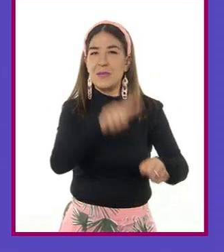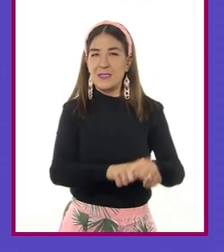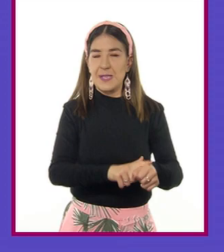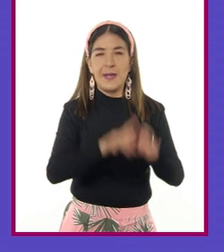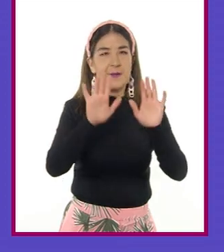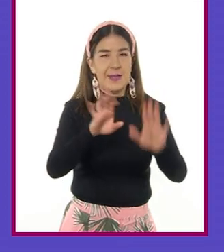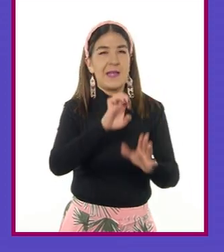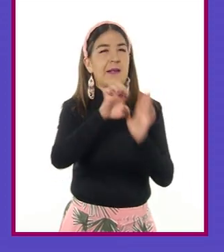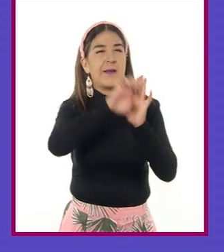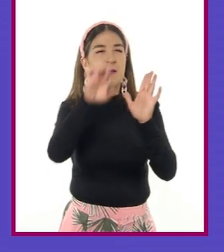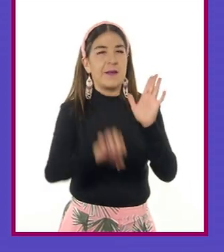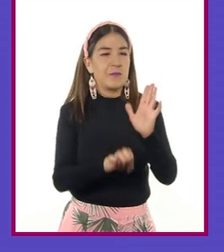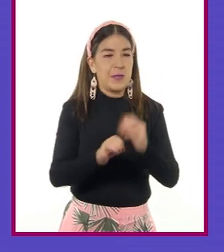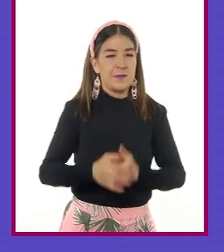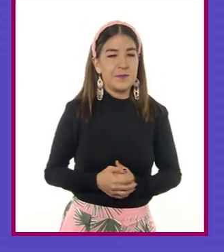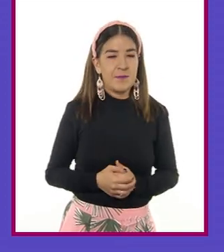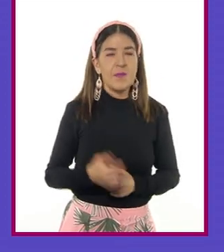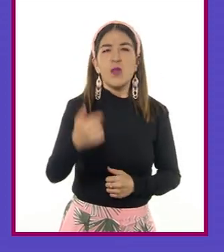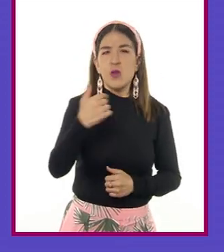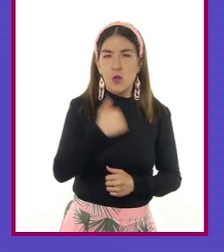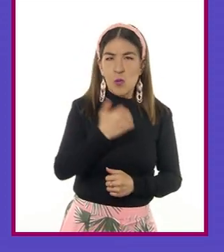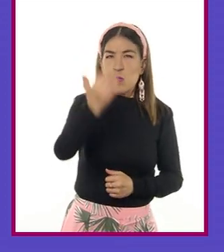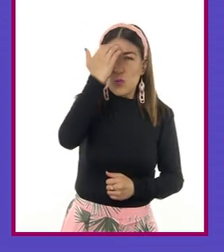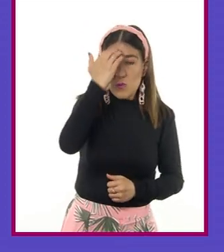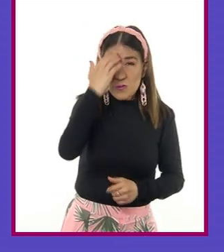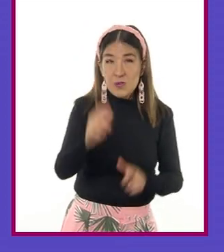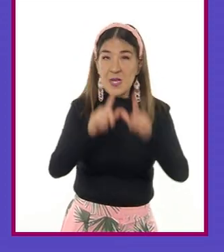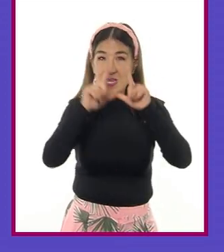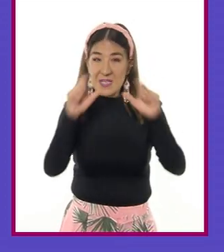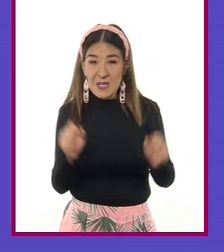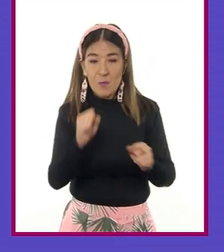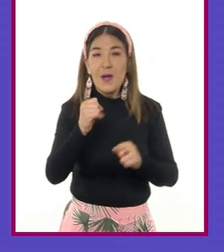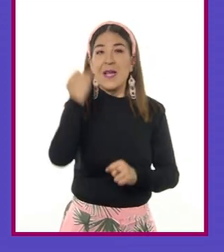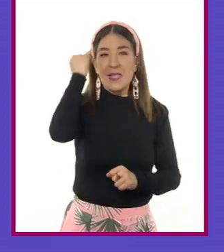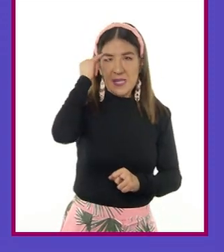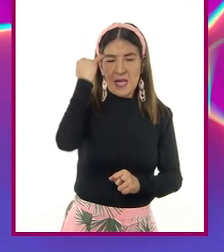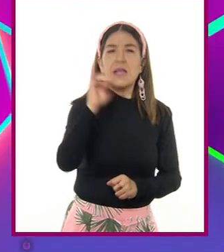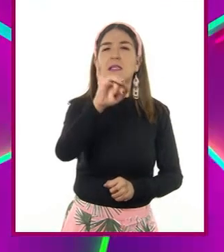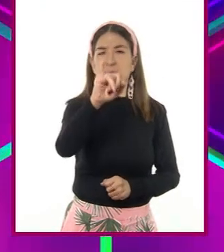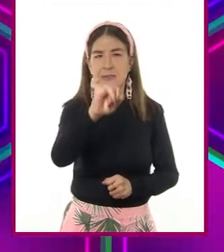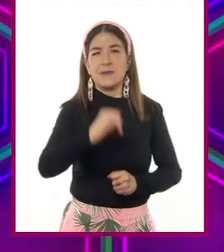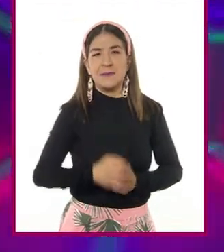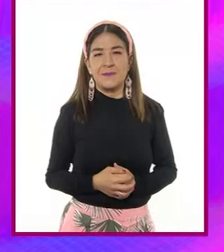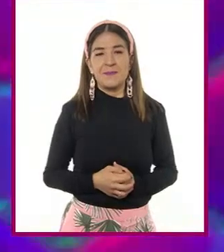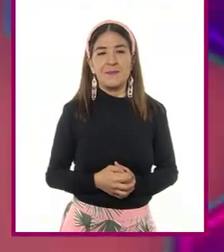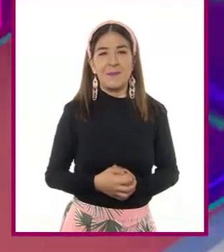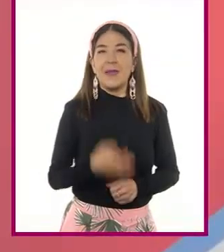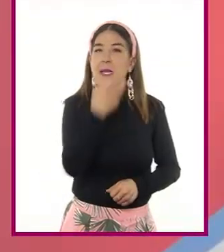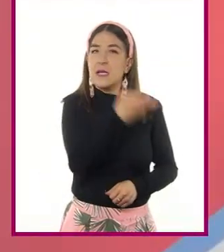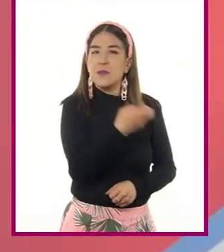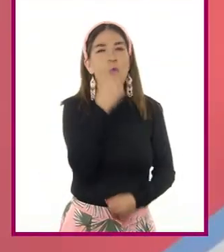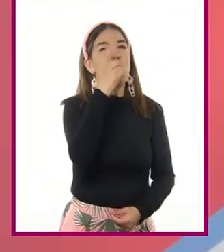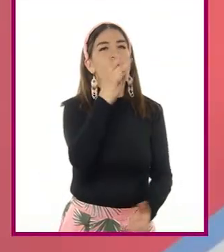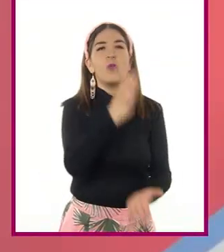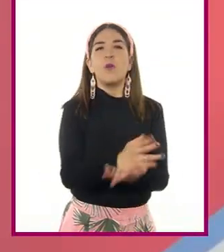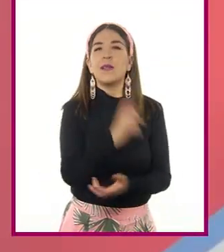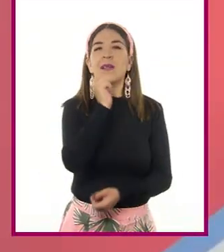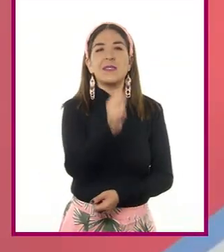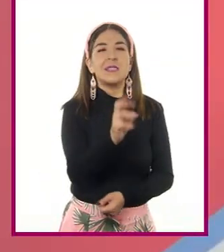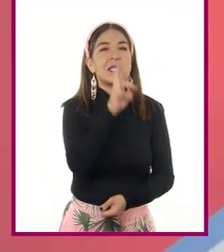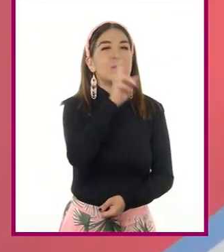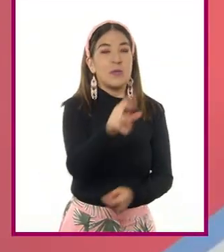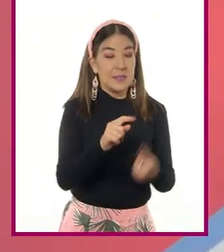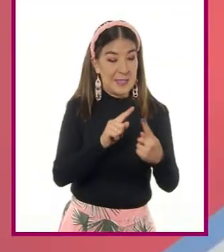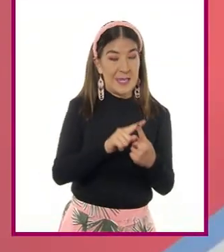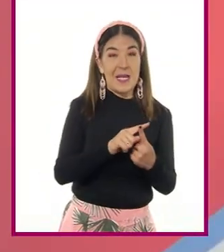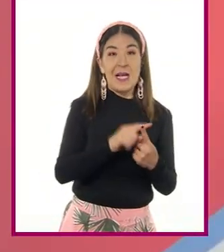Por ejemplo, ¿conozco lenguas indígenas? Sí. Aquí solo nos da dos